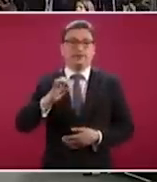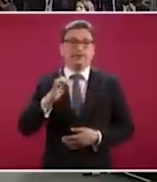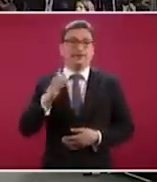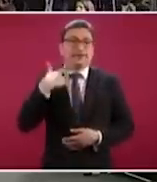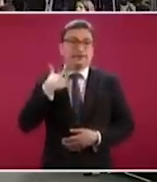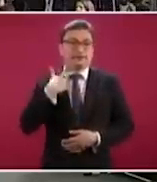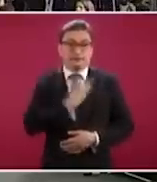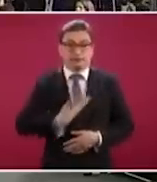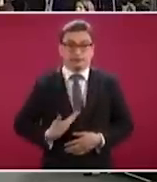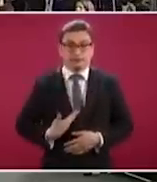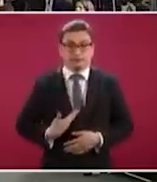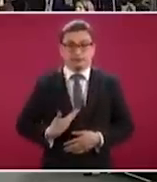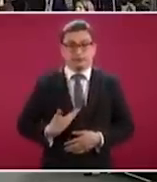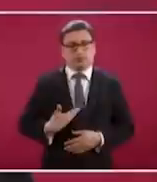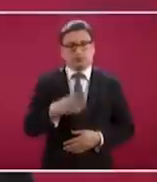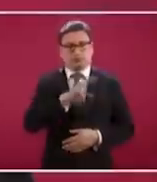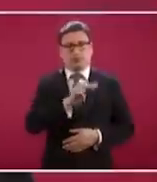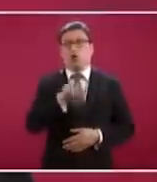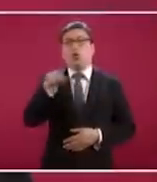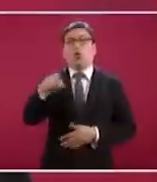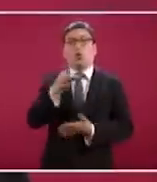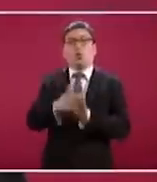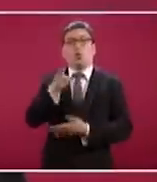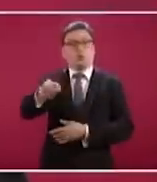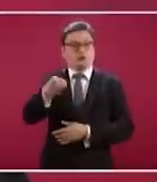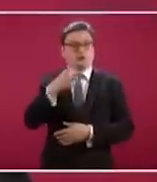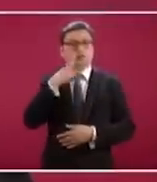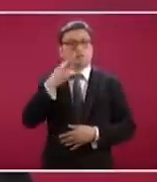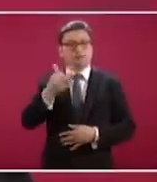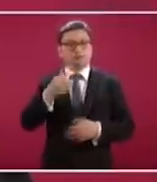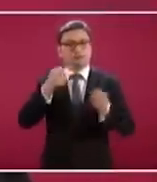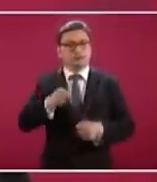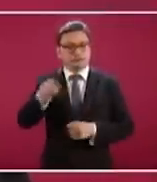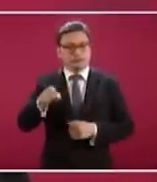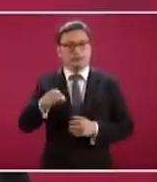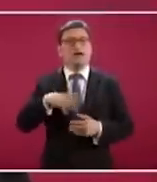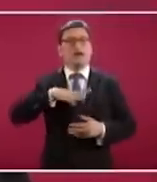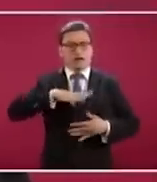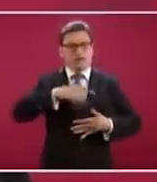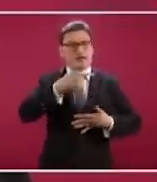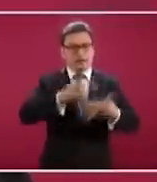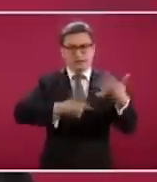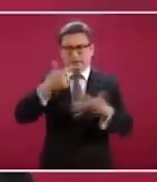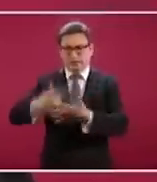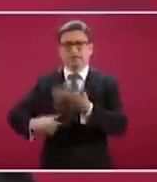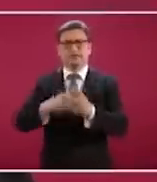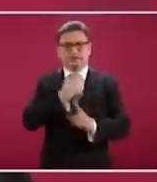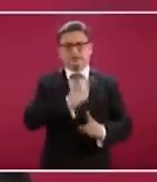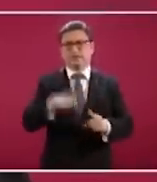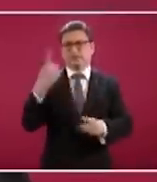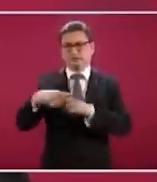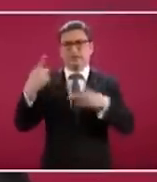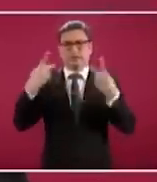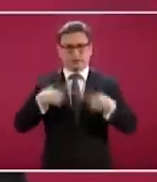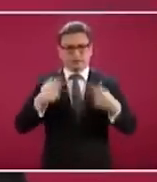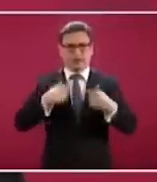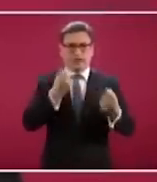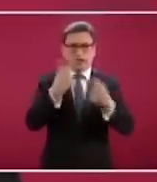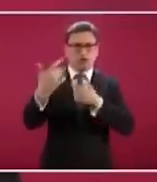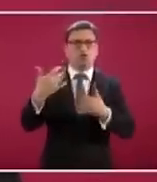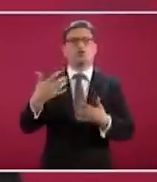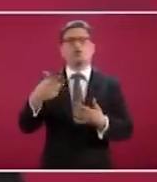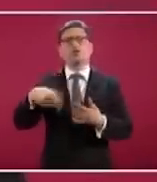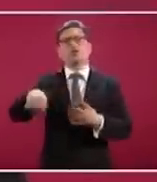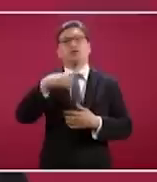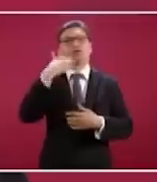expresidentes no, él es el que nos ha confirmado. Sí tenemos registro de varias llamadas una vez que